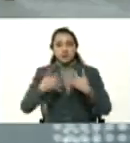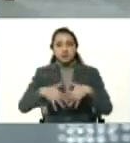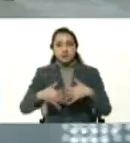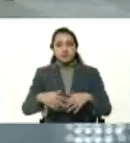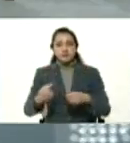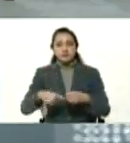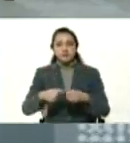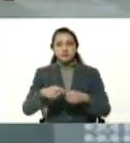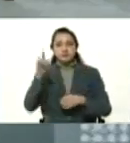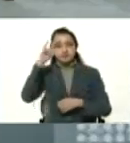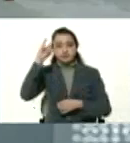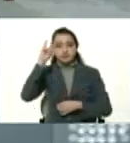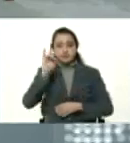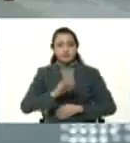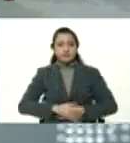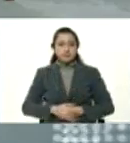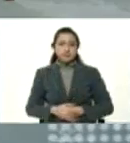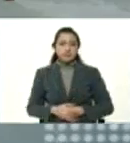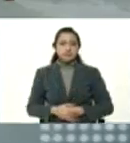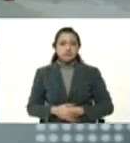adelante.